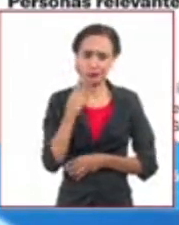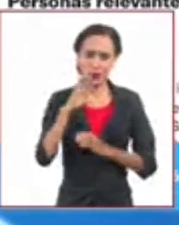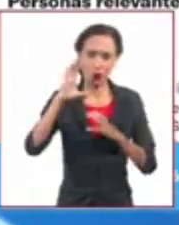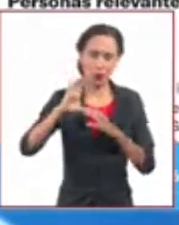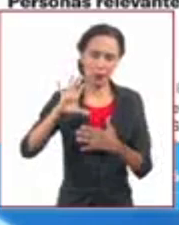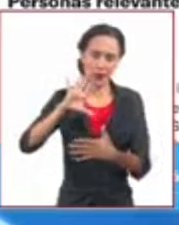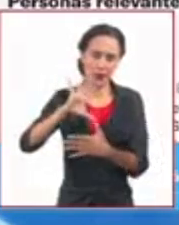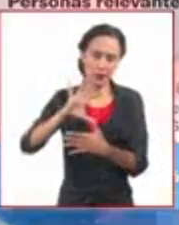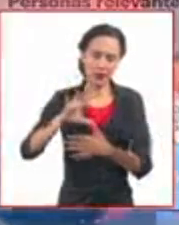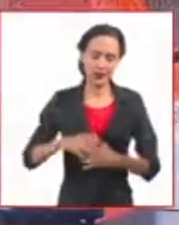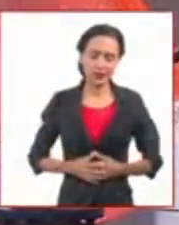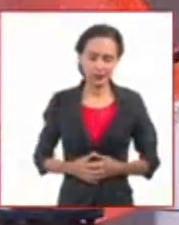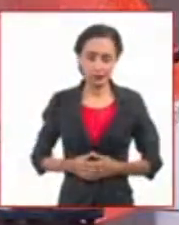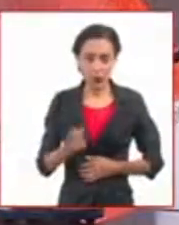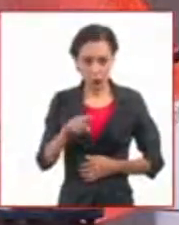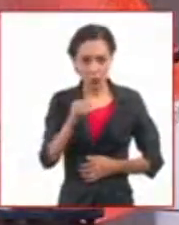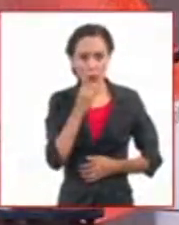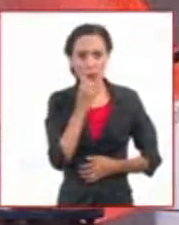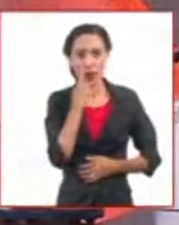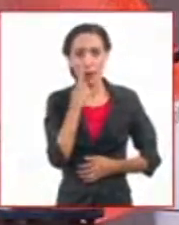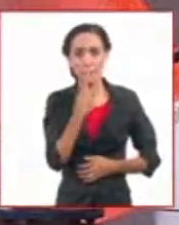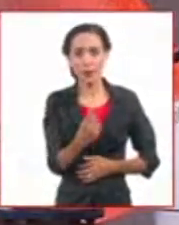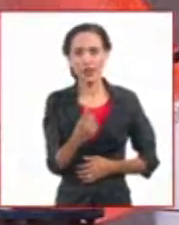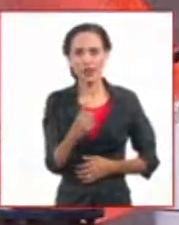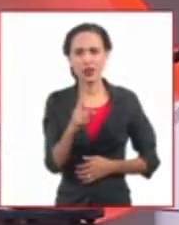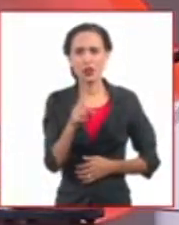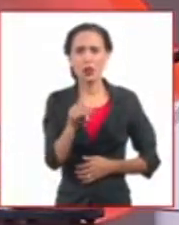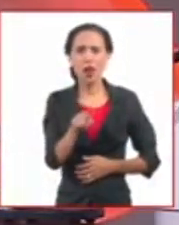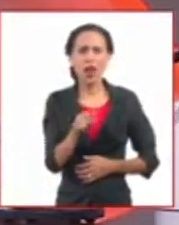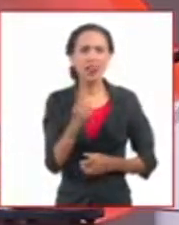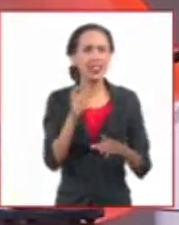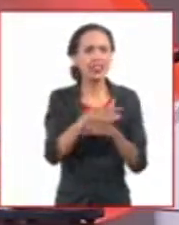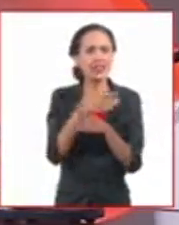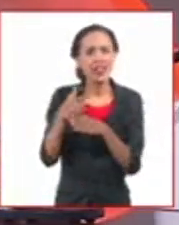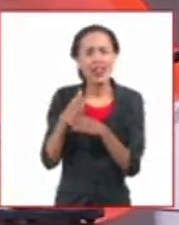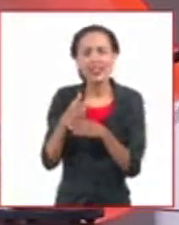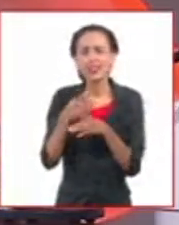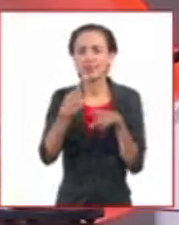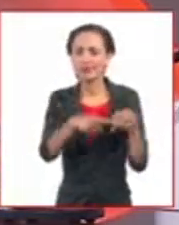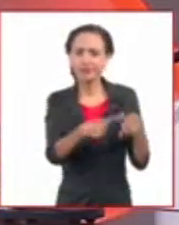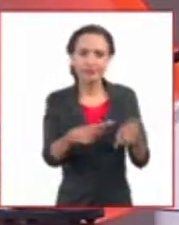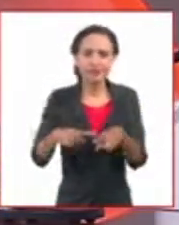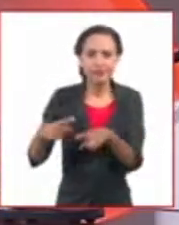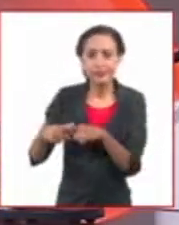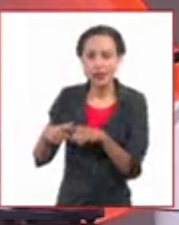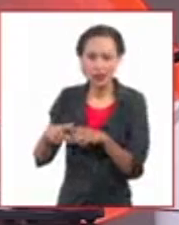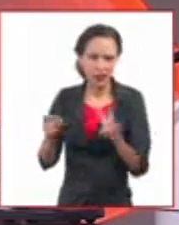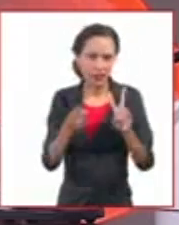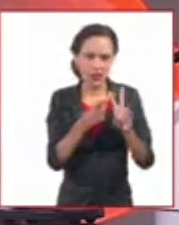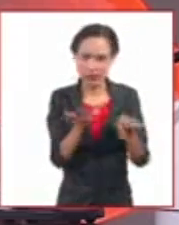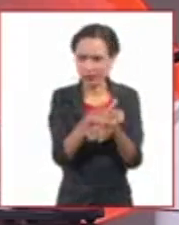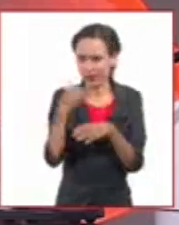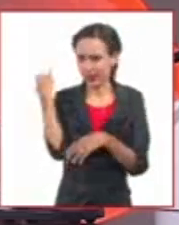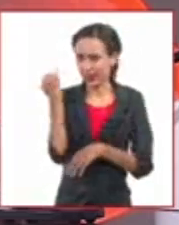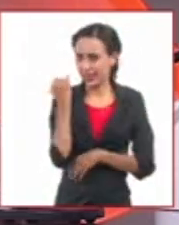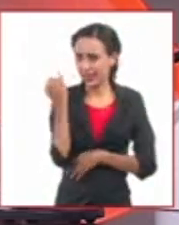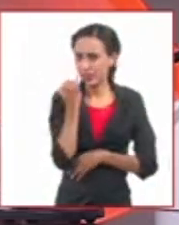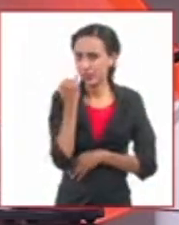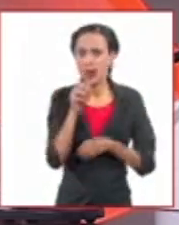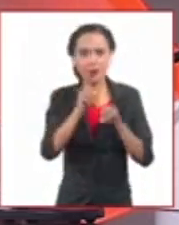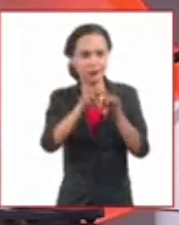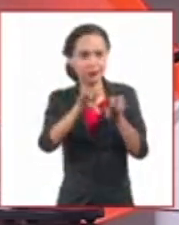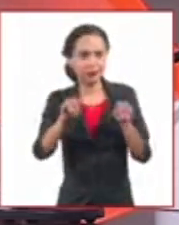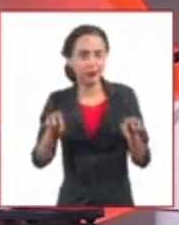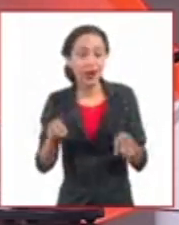américas les propongo ver un collage de diferentes materiales de diversas televisoras internacionales que hablan precisamente